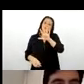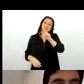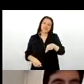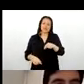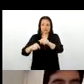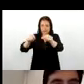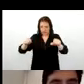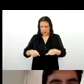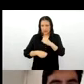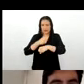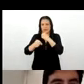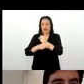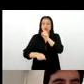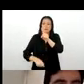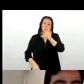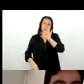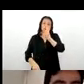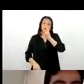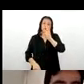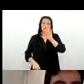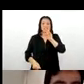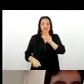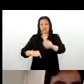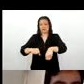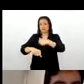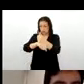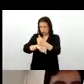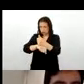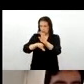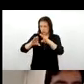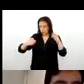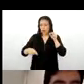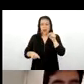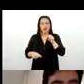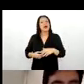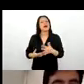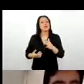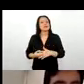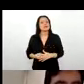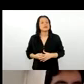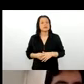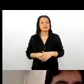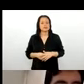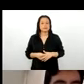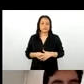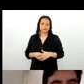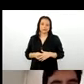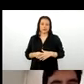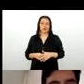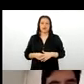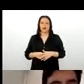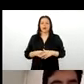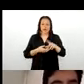año 1967 que fue creada, aquí está más o menos a unas ocho horas Lima